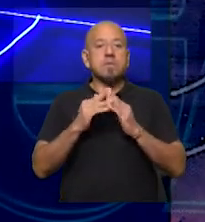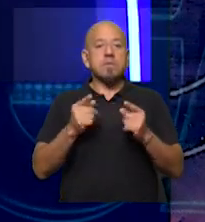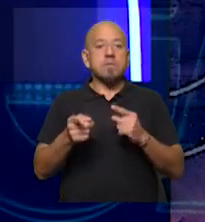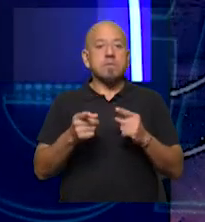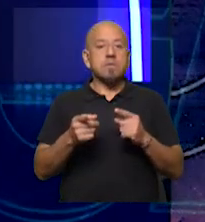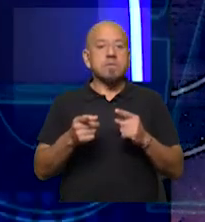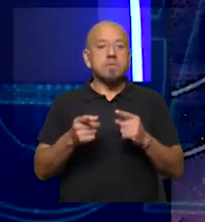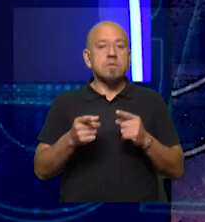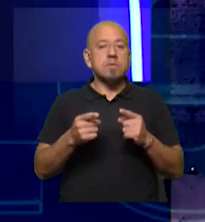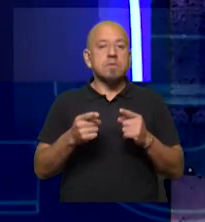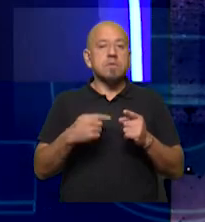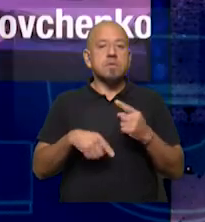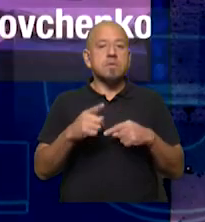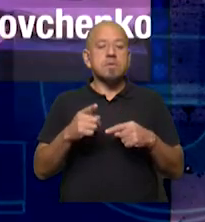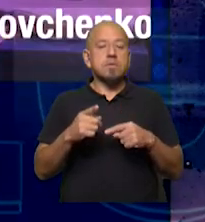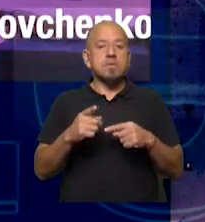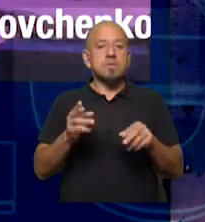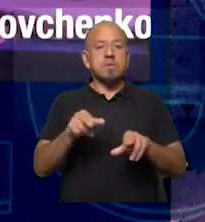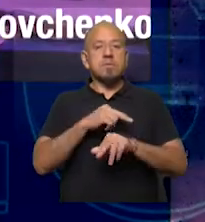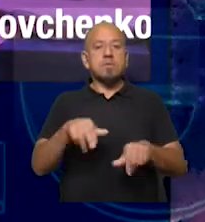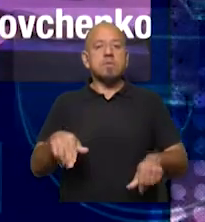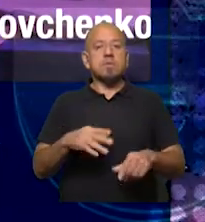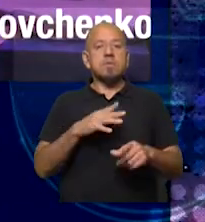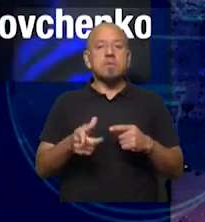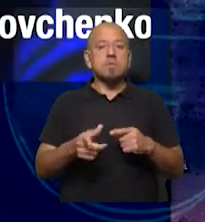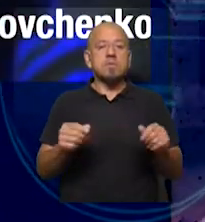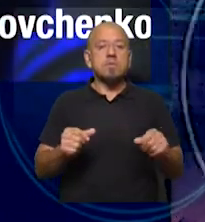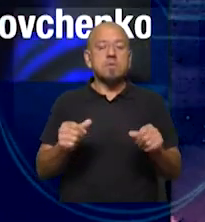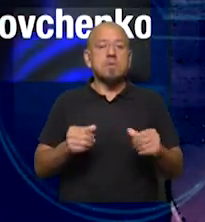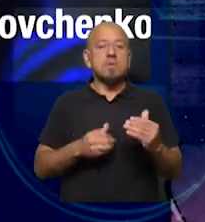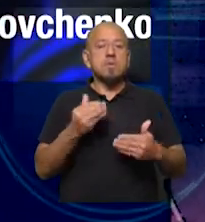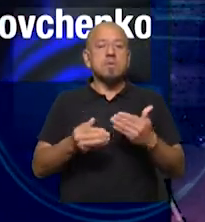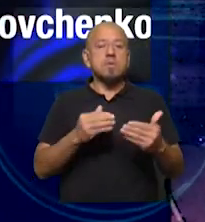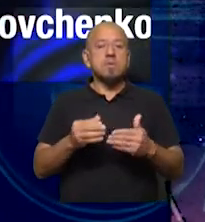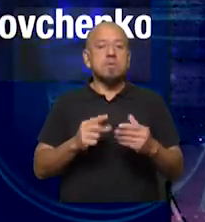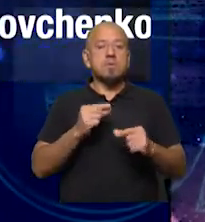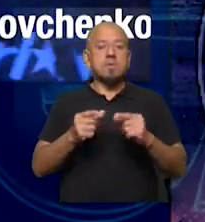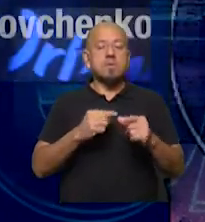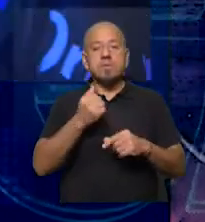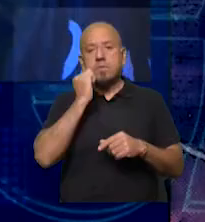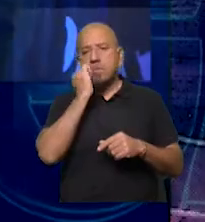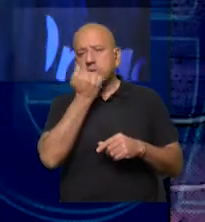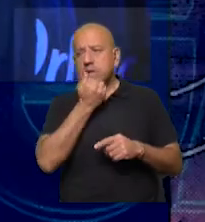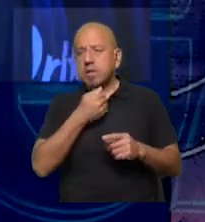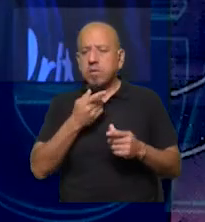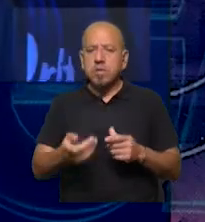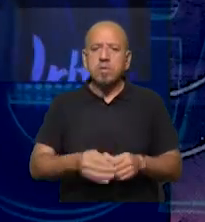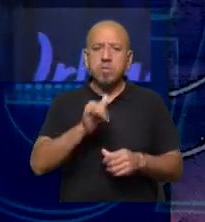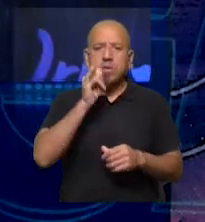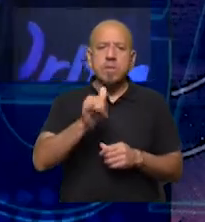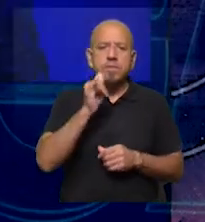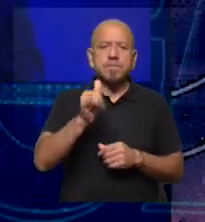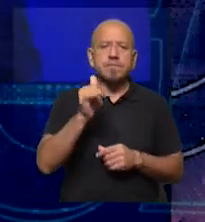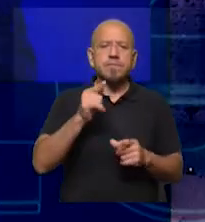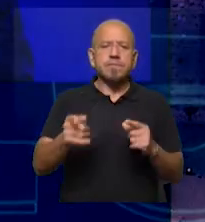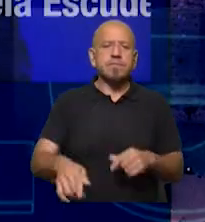casa, completamente de rechazo, hasta ir desarrollando, cada uno develando sus secretos, con